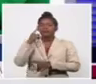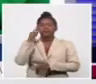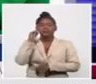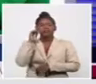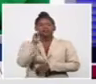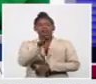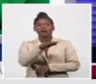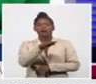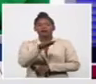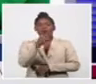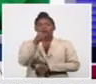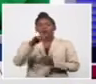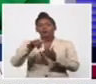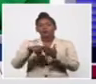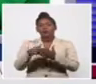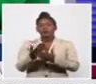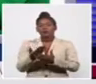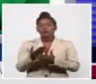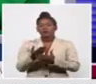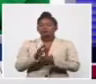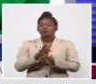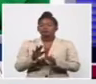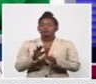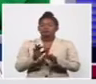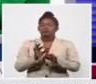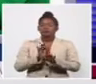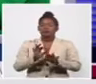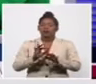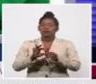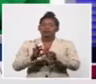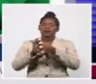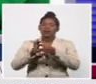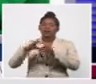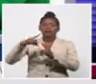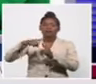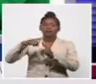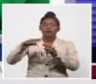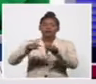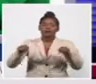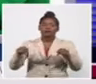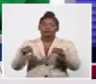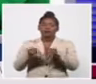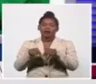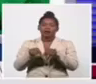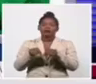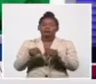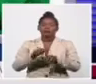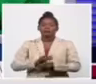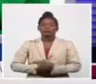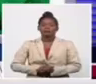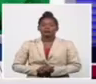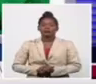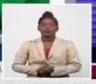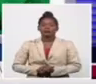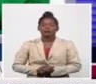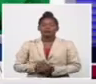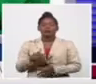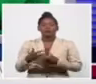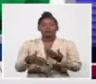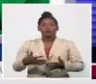de un día y ese día fue en terapia intensiva. Presentaba mucha falta